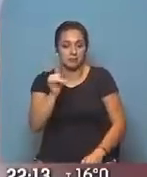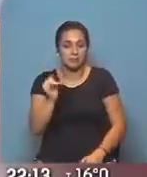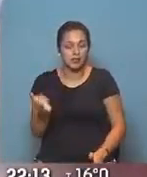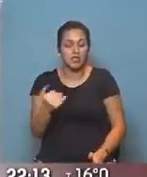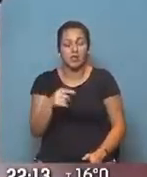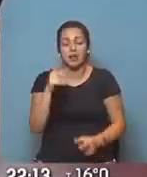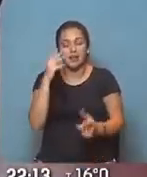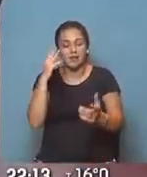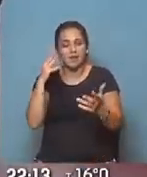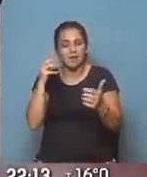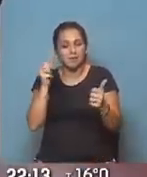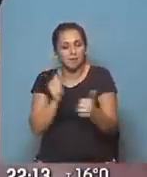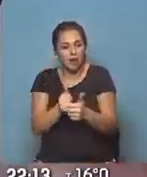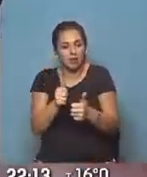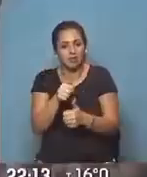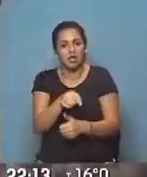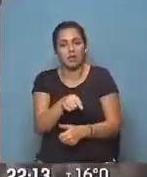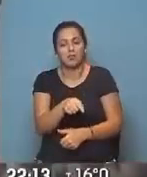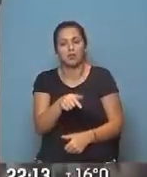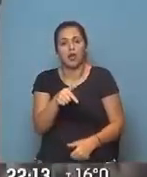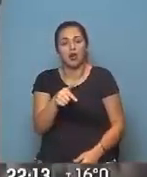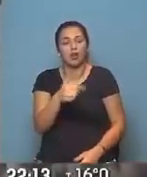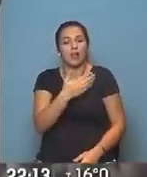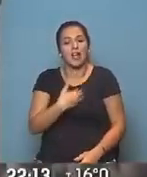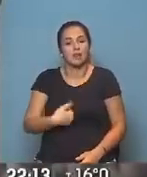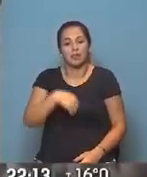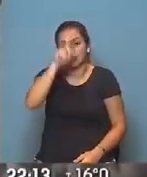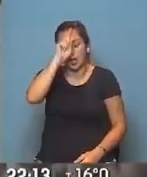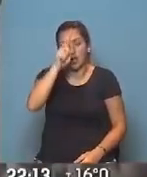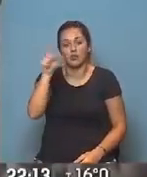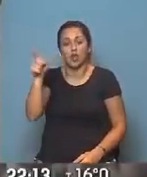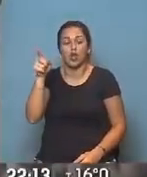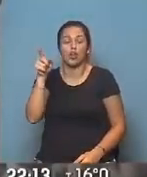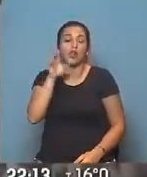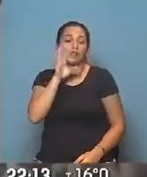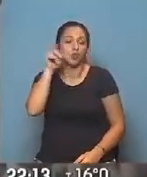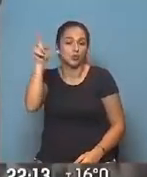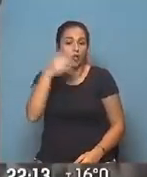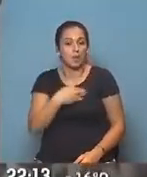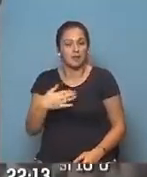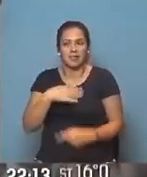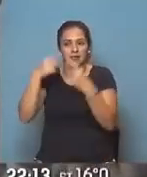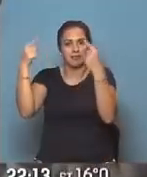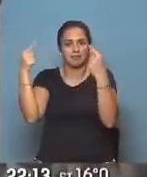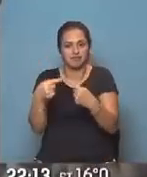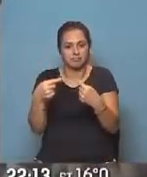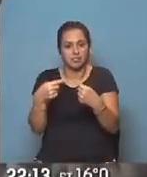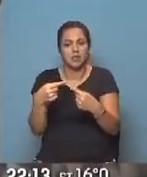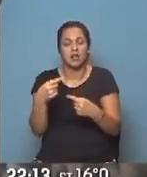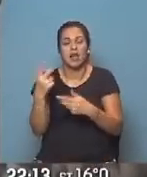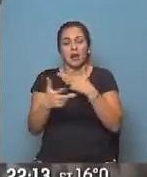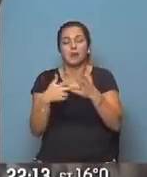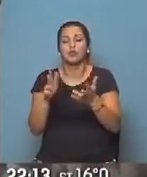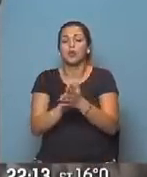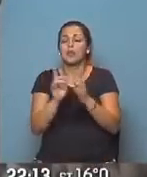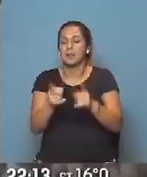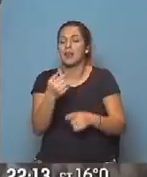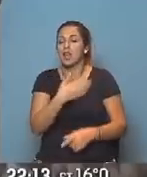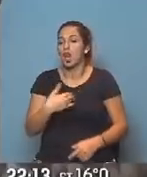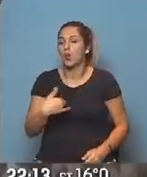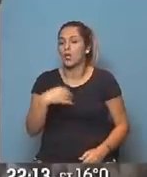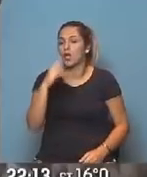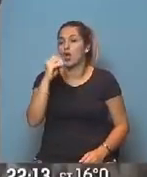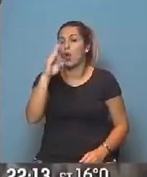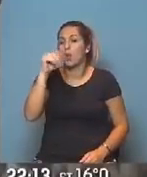el enfrentamiento que ahora Erdogan tiene con Donald Trump, que también data de lo que fue el gobierno de Barack Obama en